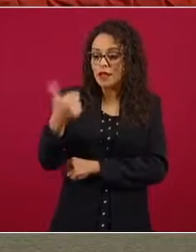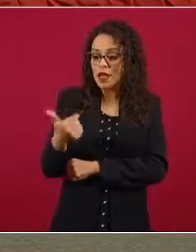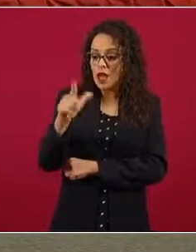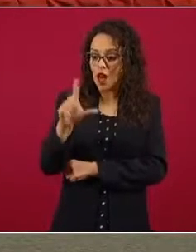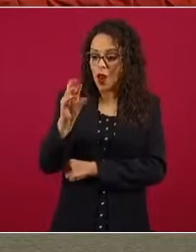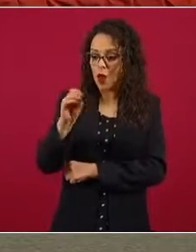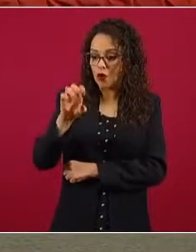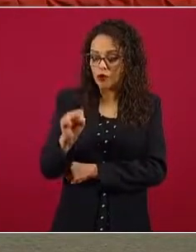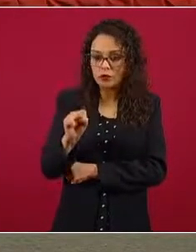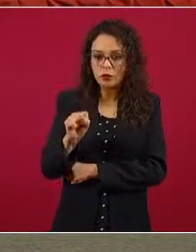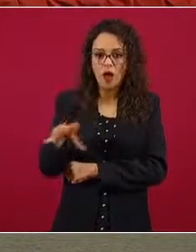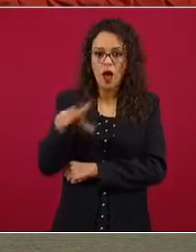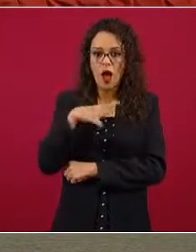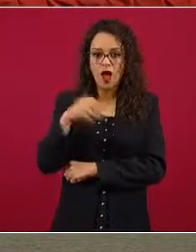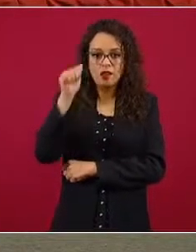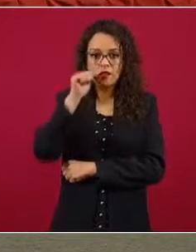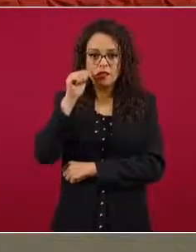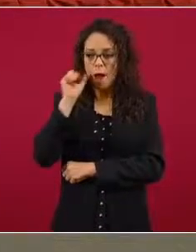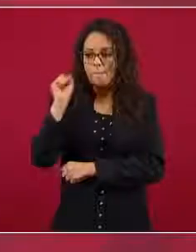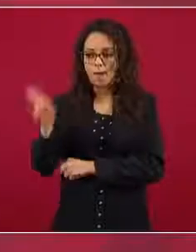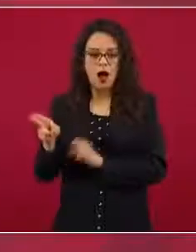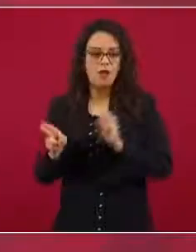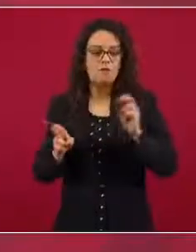siglos de influyentismo.